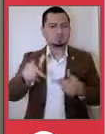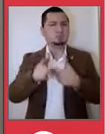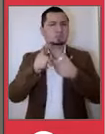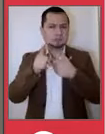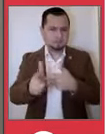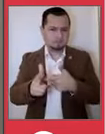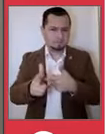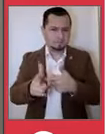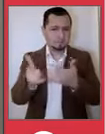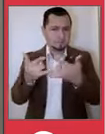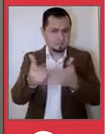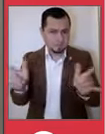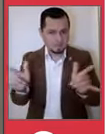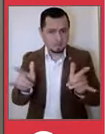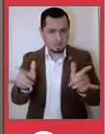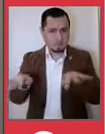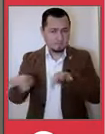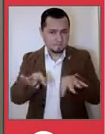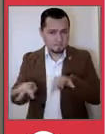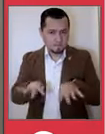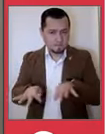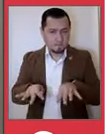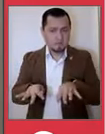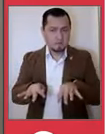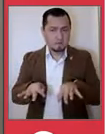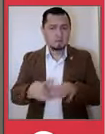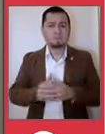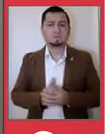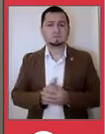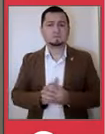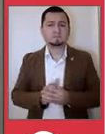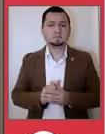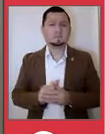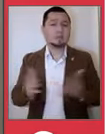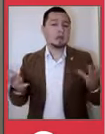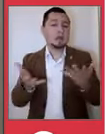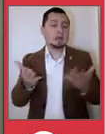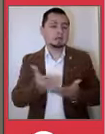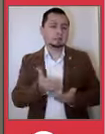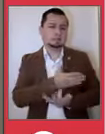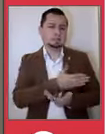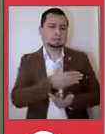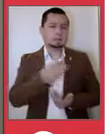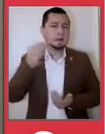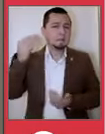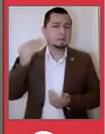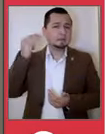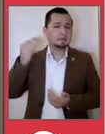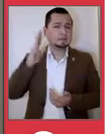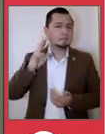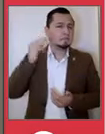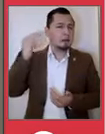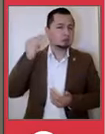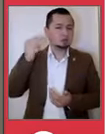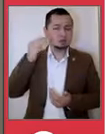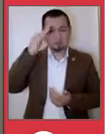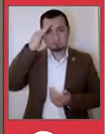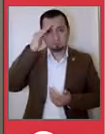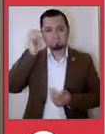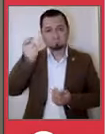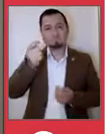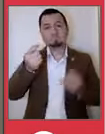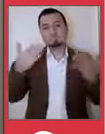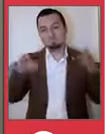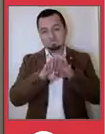la actividad de trabajo de la gente hace algunos meses en marzo se tuvo que tomar esa decisión en otra